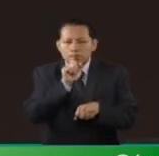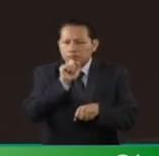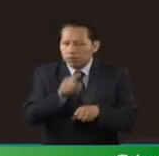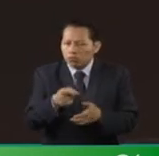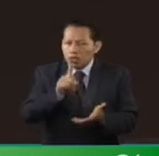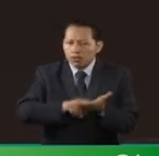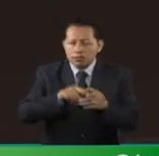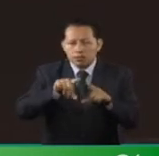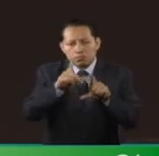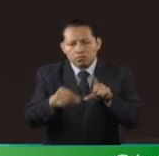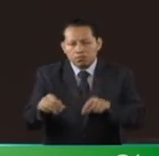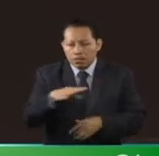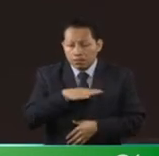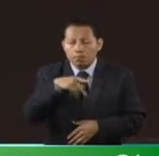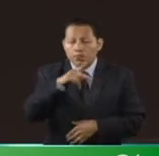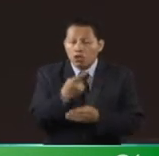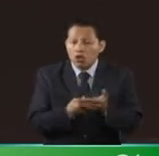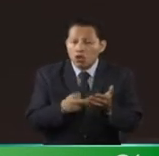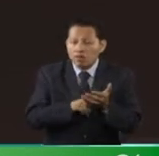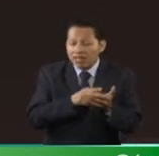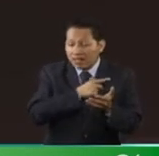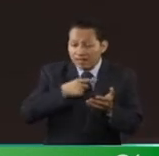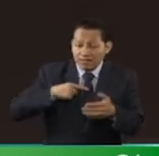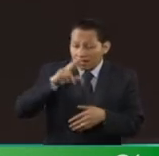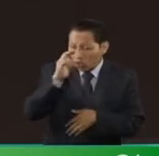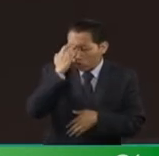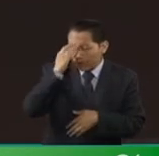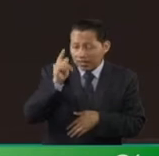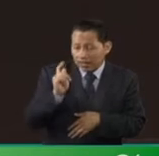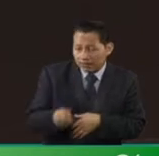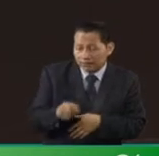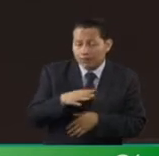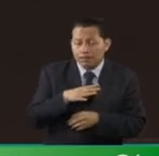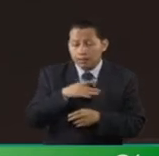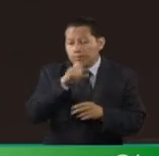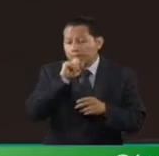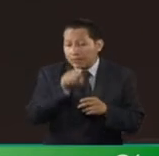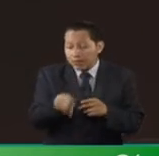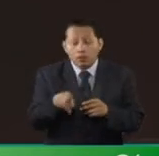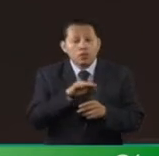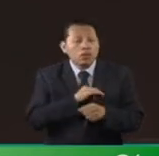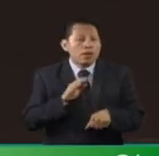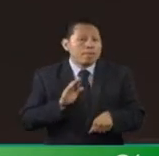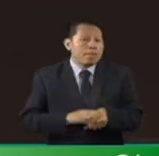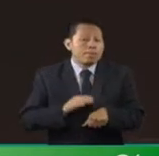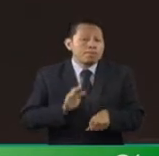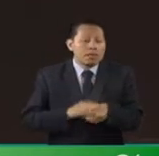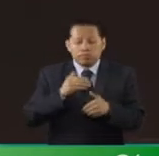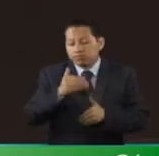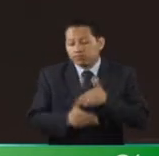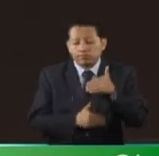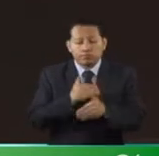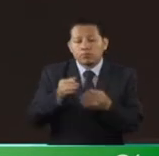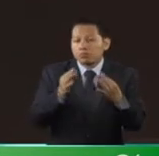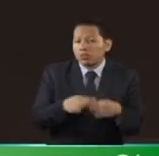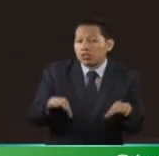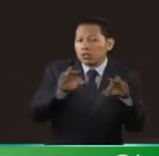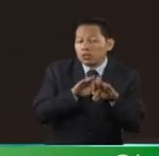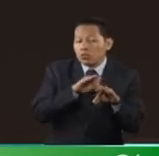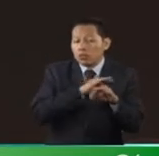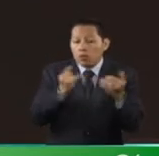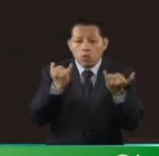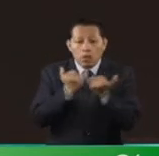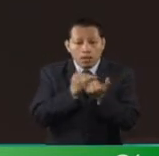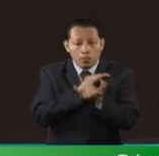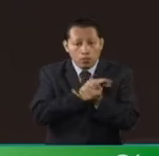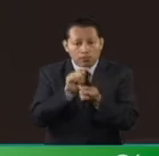nuestro país. Pero también se debe de reconocer que en el orden de sacar el máximo del provecho de este potencial y que realmente